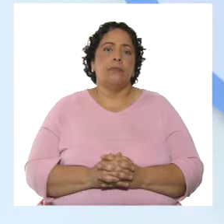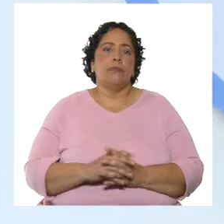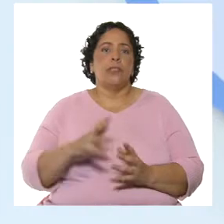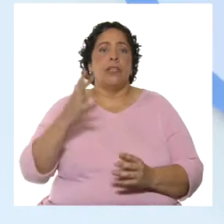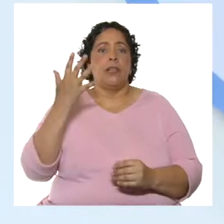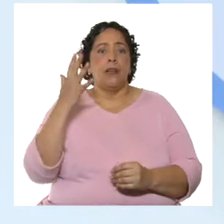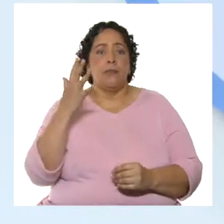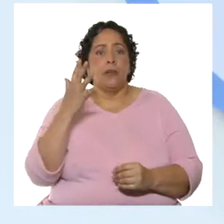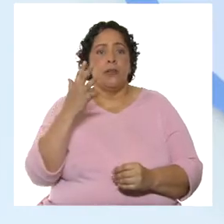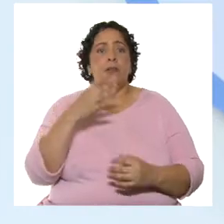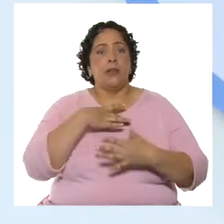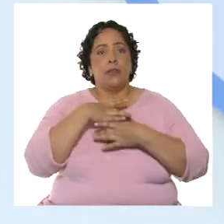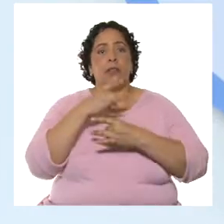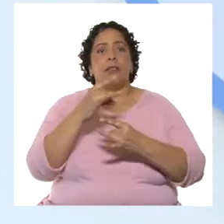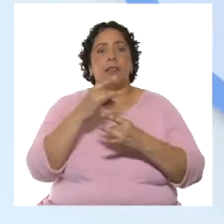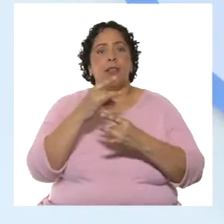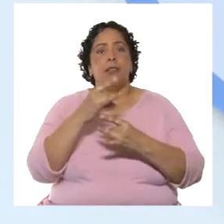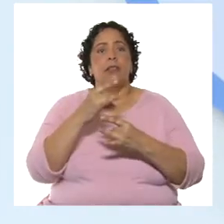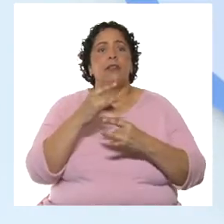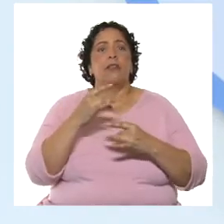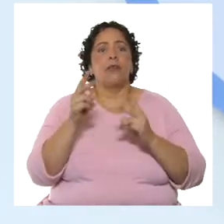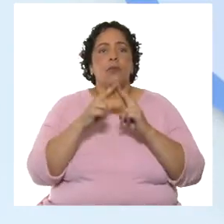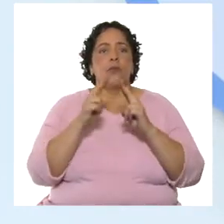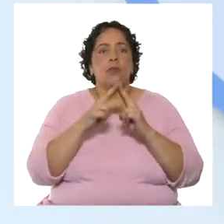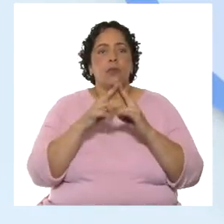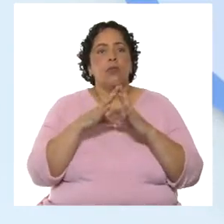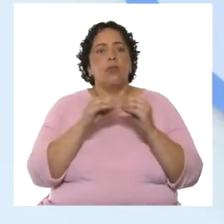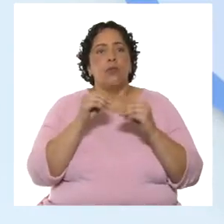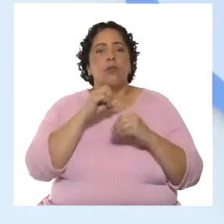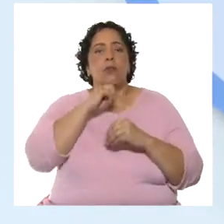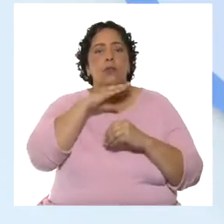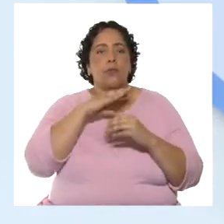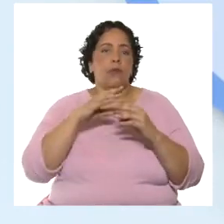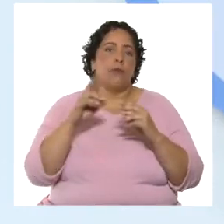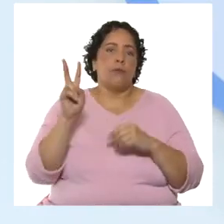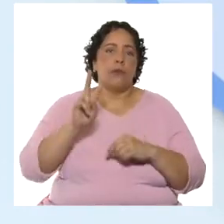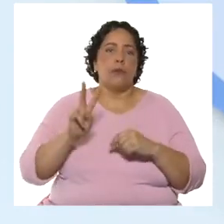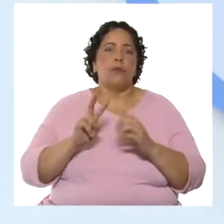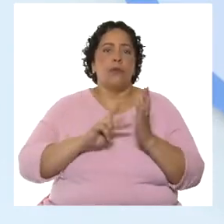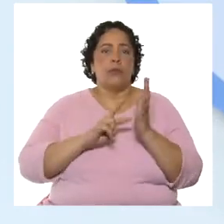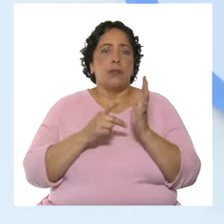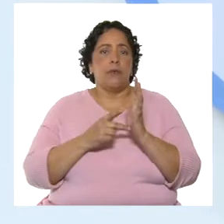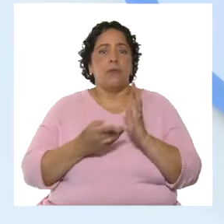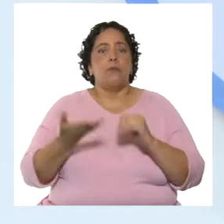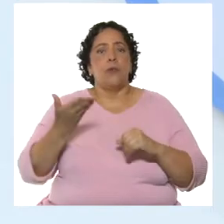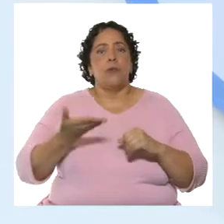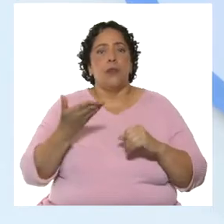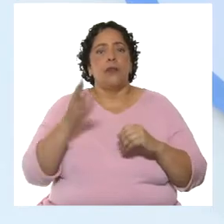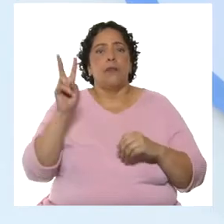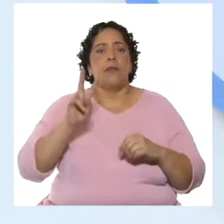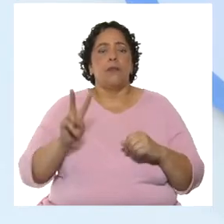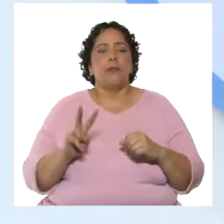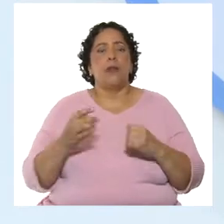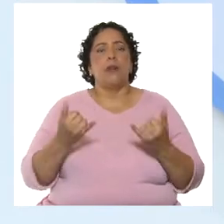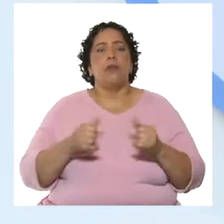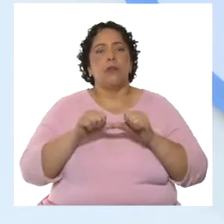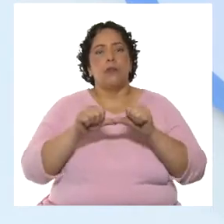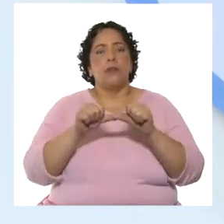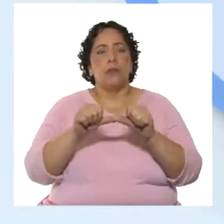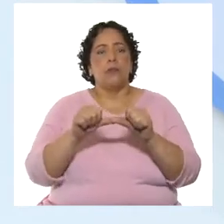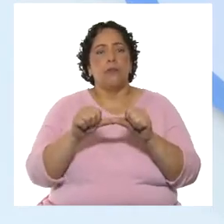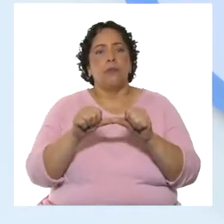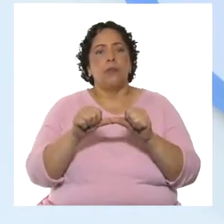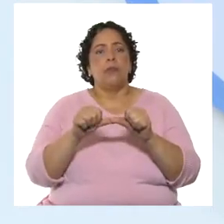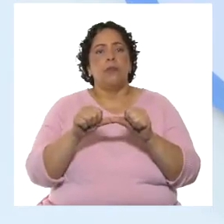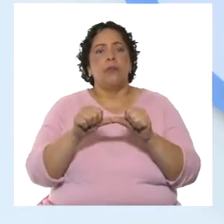¿Y qué les pareció? Muy interesante, ¿verdad? Conocer los hechos históricos y significativos de nuestro país. Pero debemos continuar con